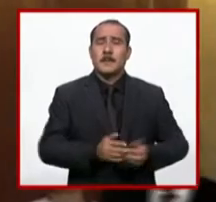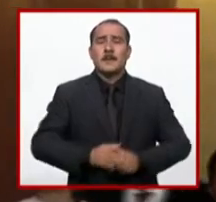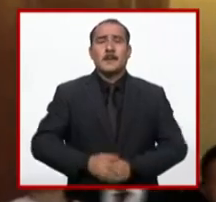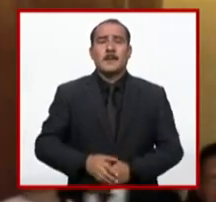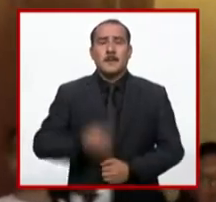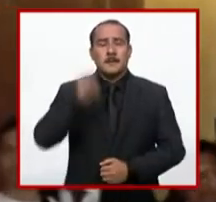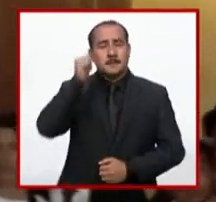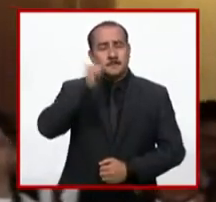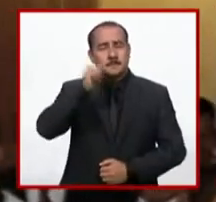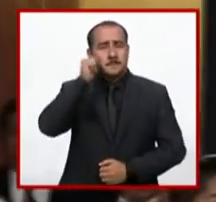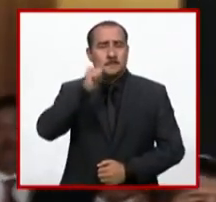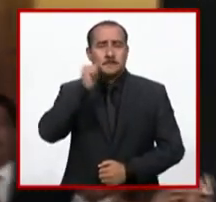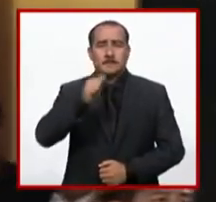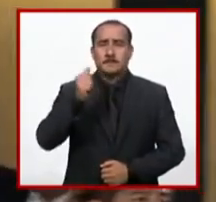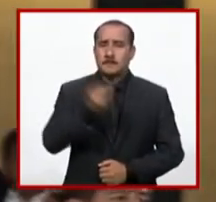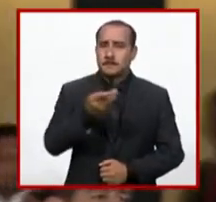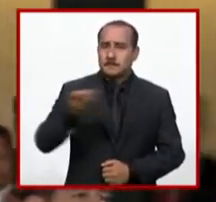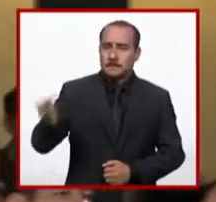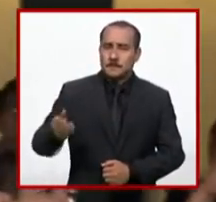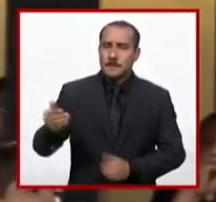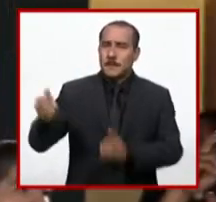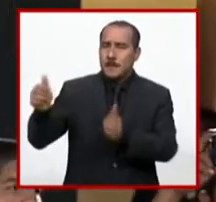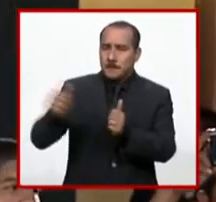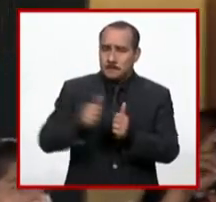siempre vivirá de manera